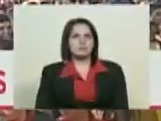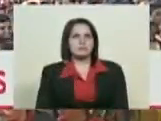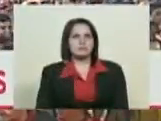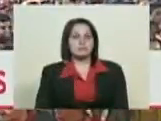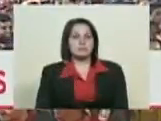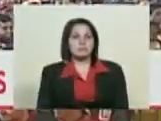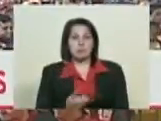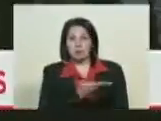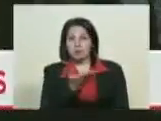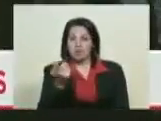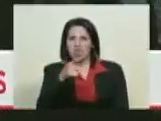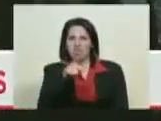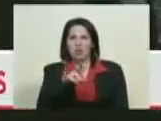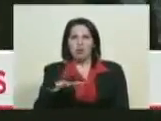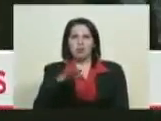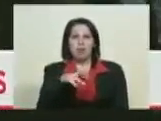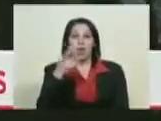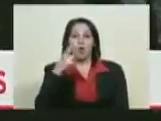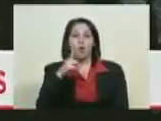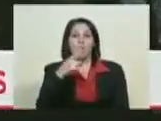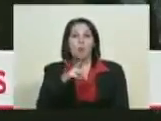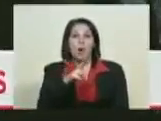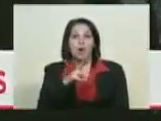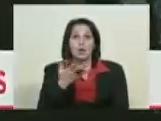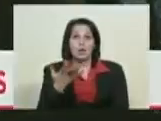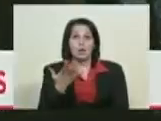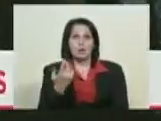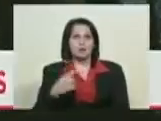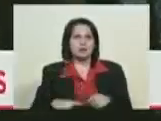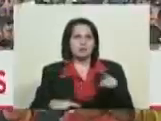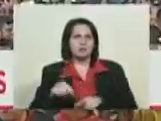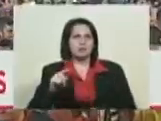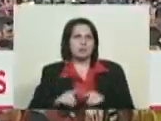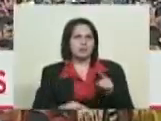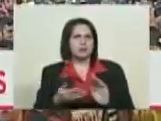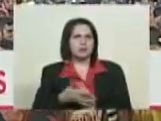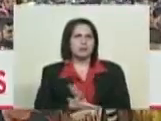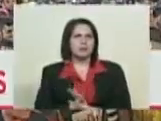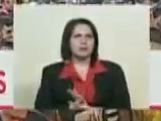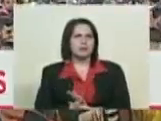Ustedes son de Uruguay. ¡Que viva Uruguay! ¡Que viva el Frente Amplio!